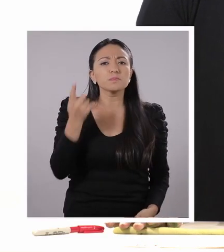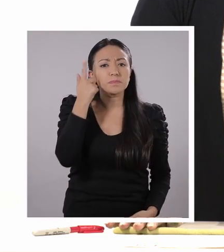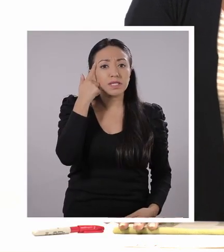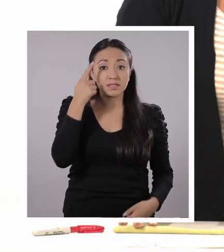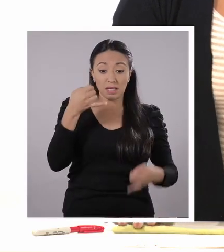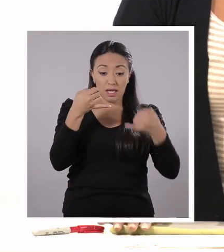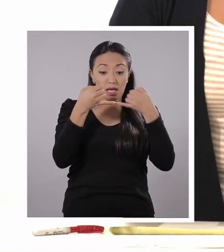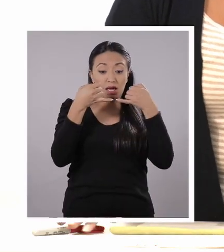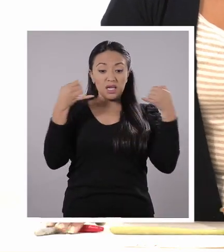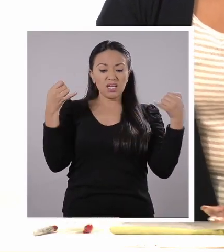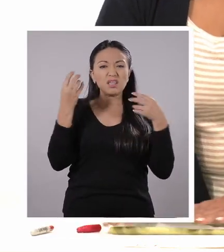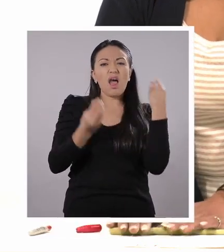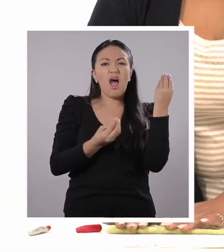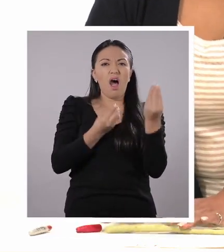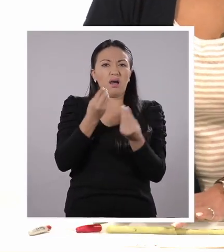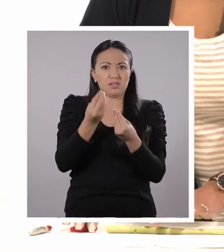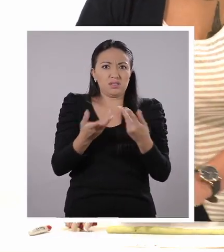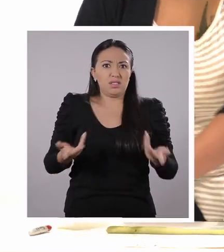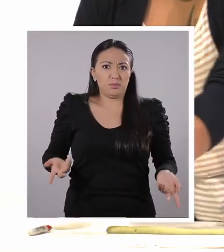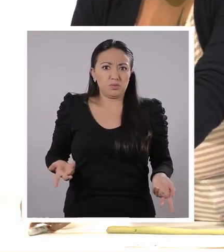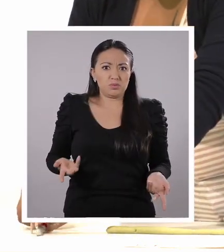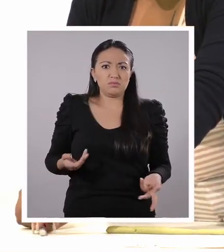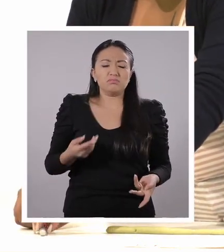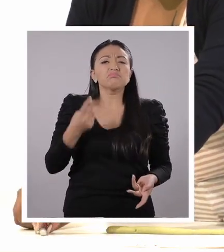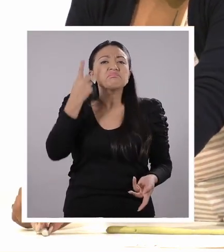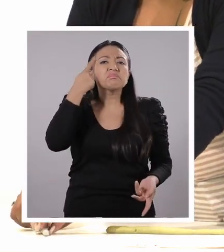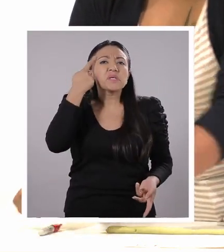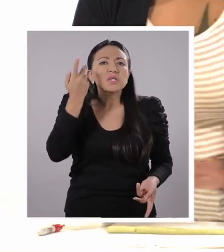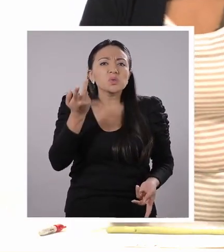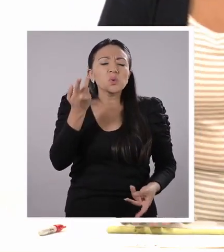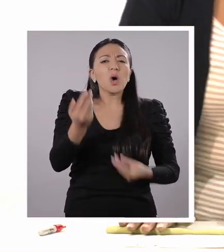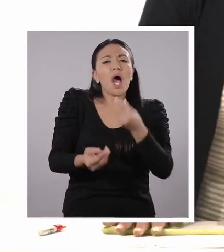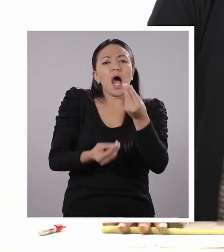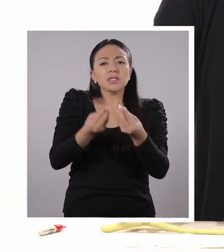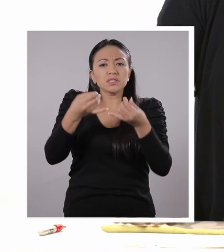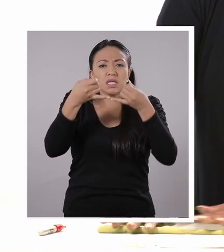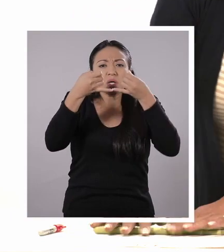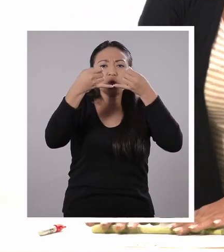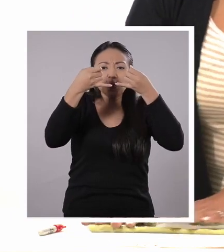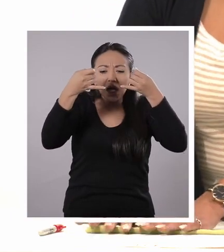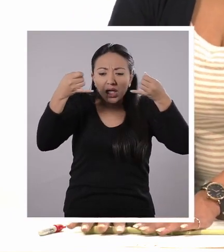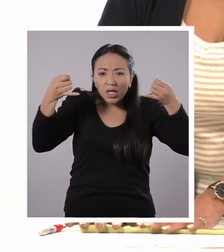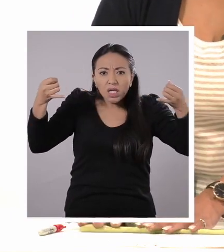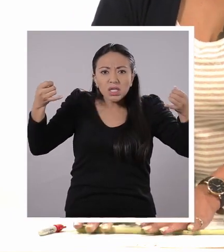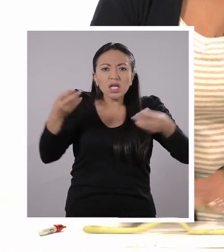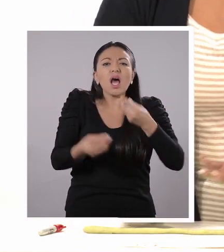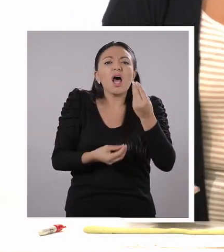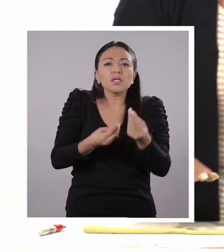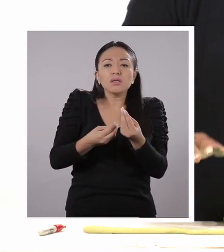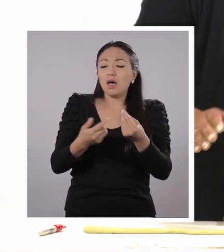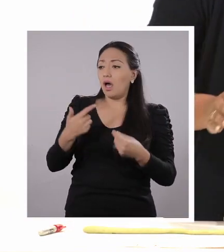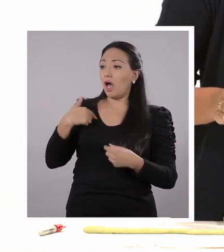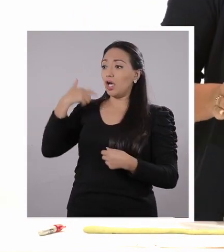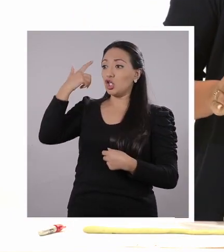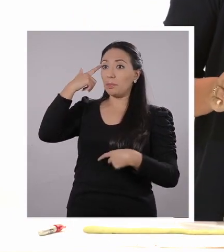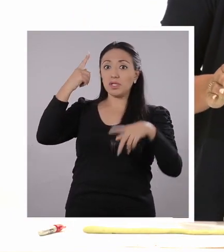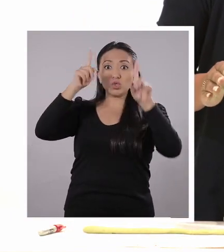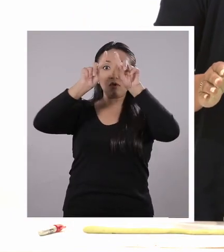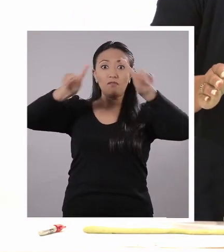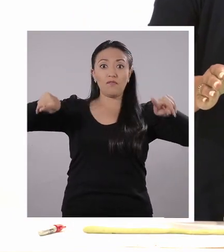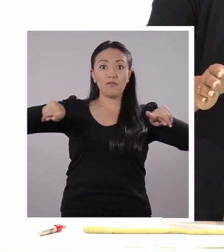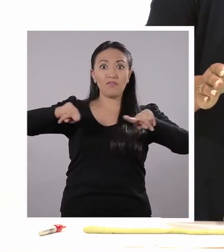¿Qué creen, chicos, que con esta línea podemos formar? ¿Qué podremos formar, Pancho? ¿Qué se te ocurre formar con una línea? Por ejemplo, una